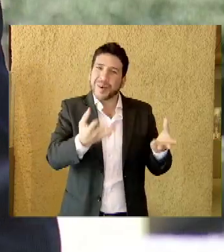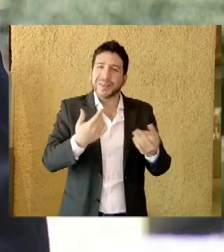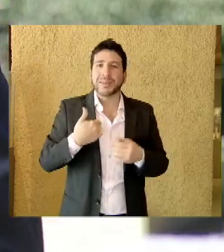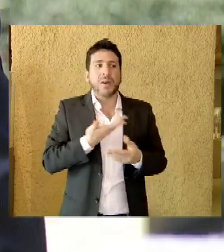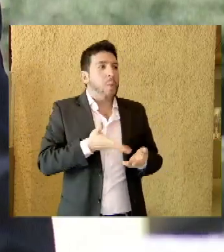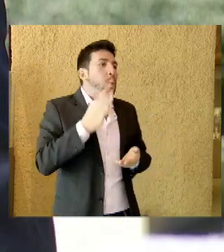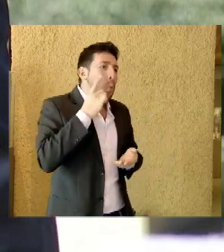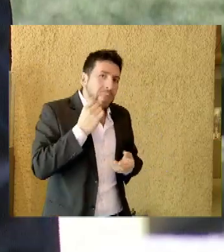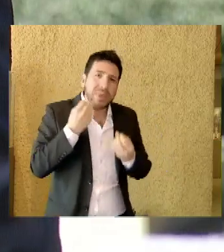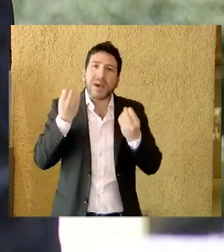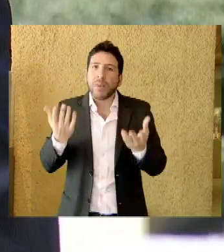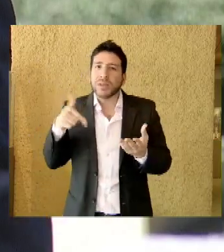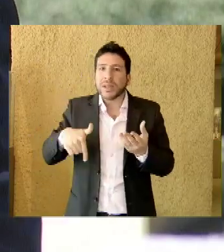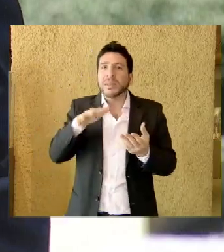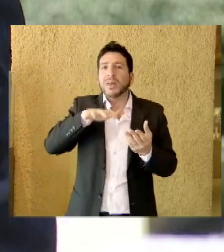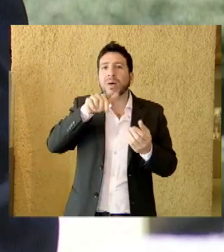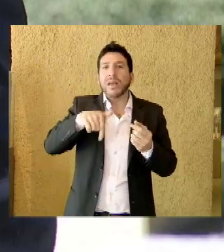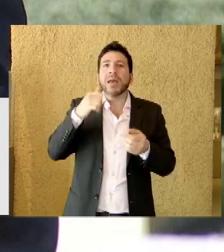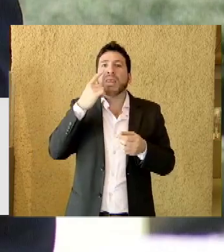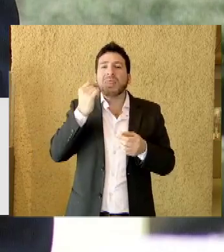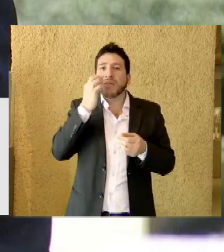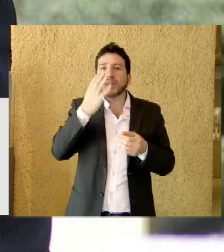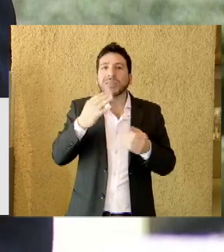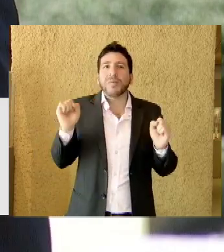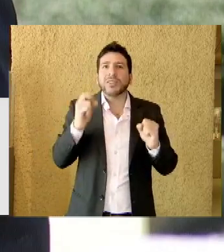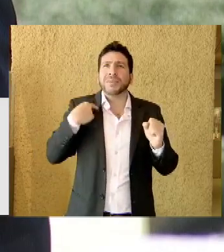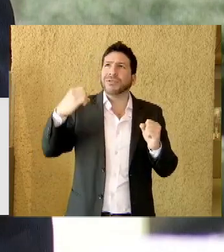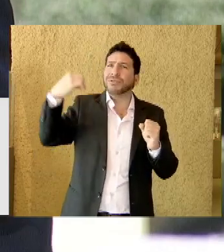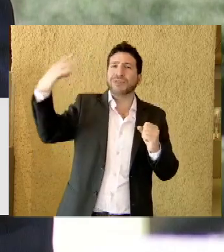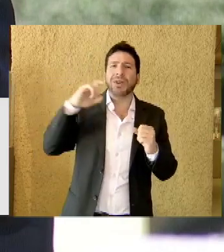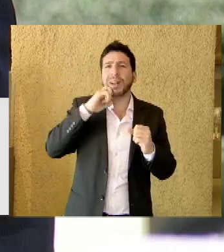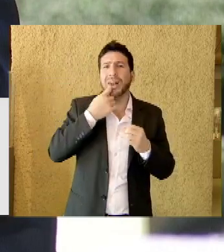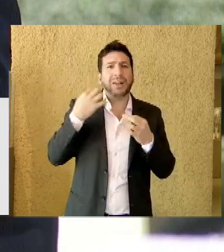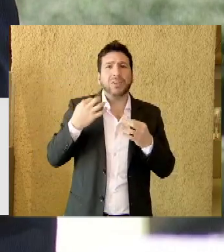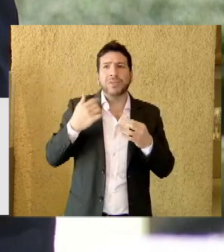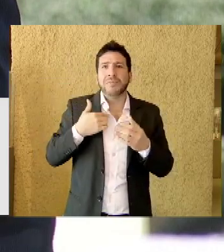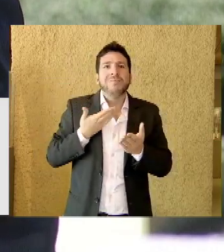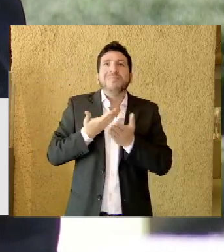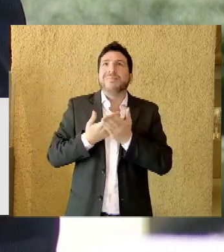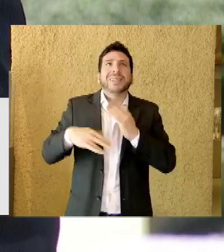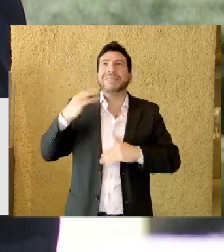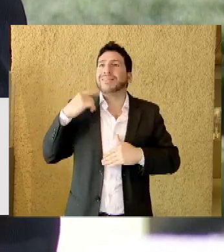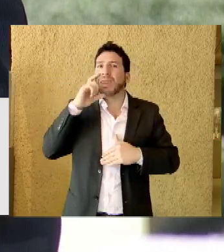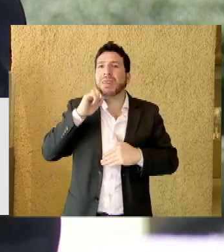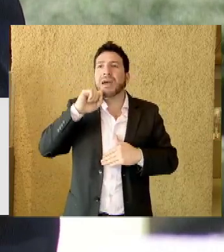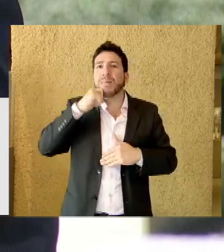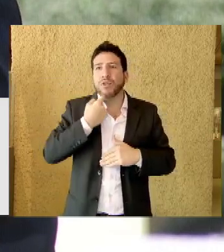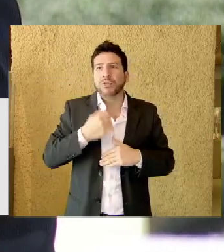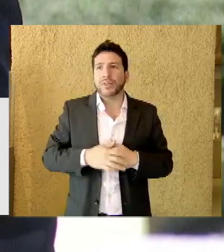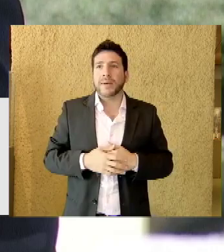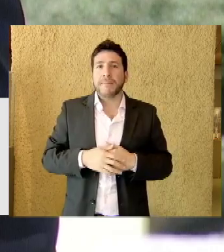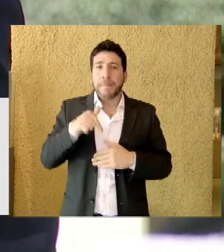días en este Día de la Patria y con este hermoso sol, ¿no? Bueno, no podíamos pedir más, ¿no? Para este gran día. Bueno, en un